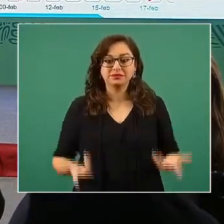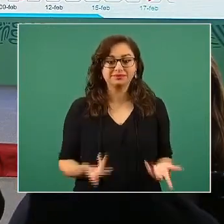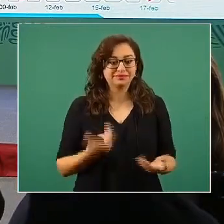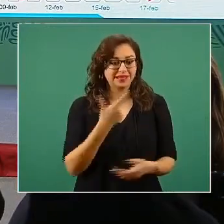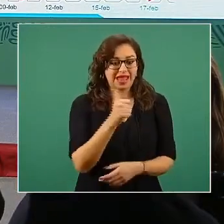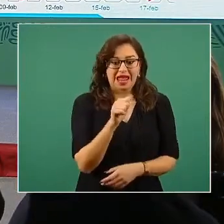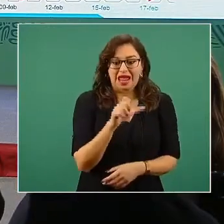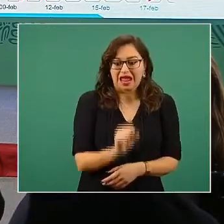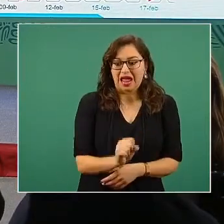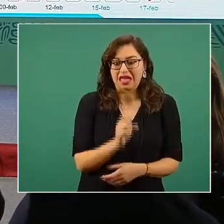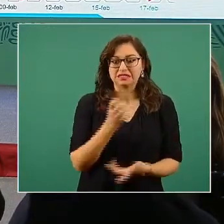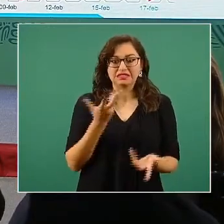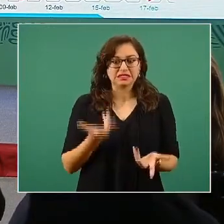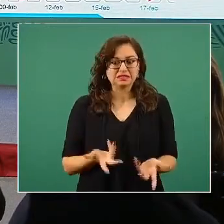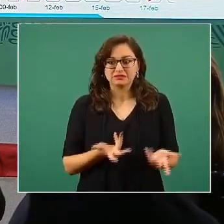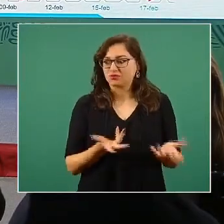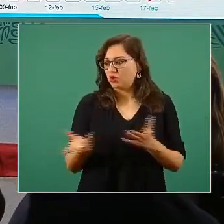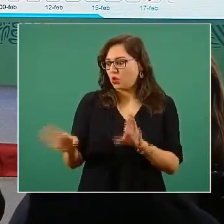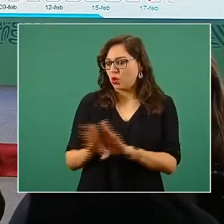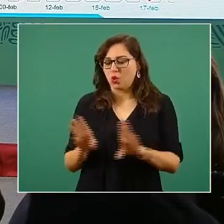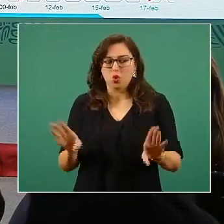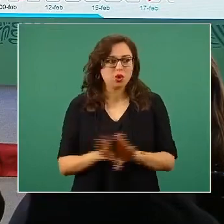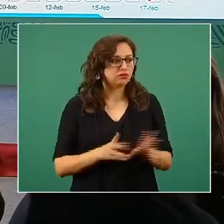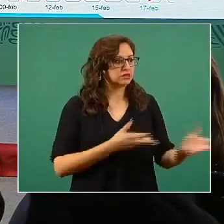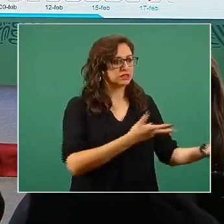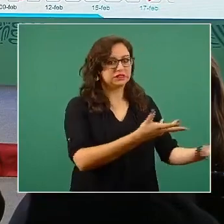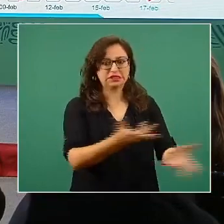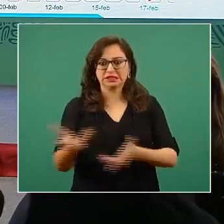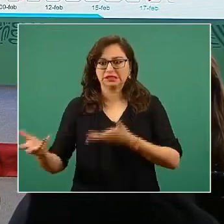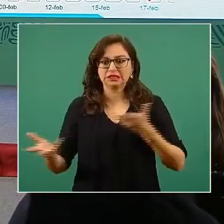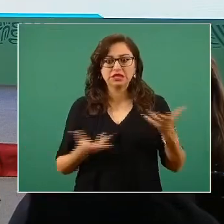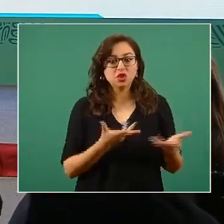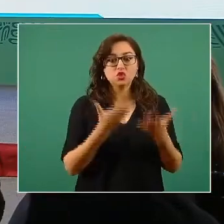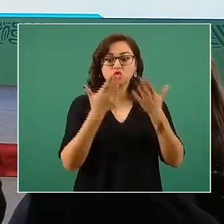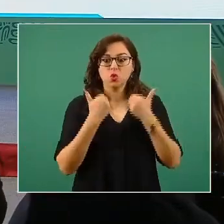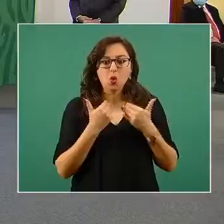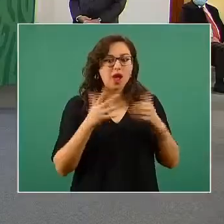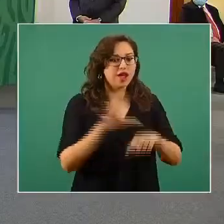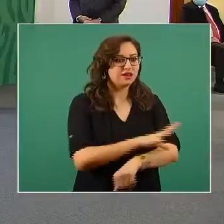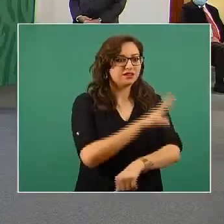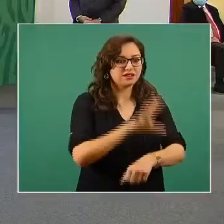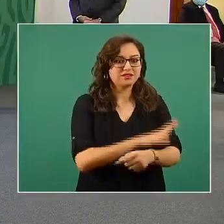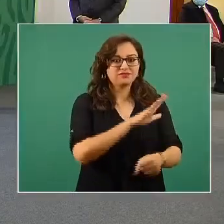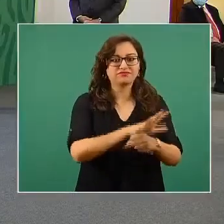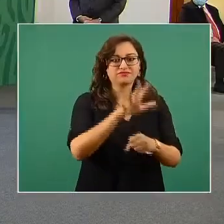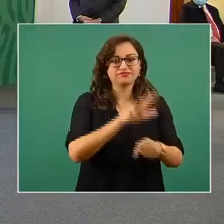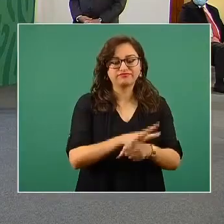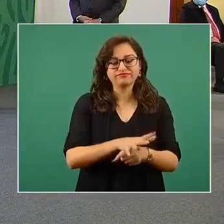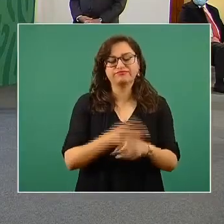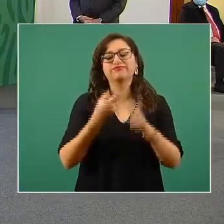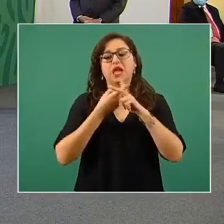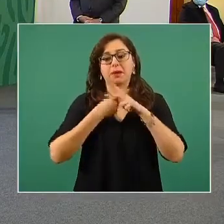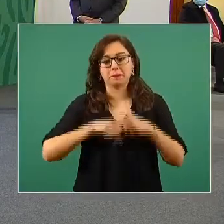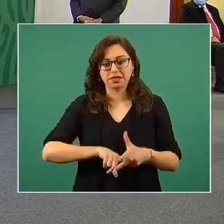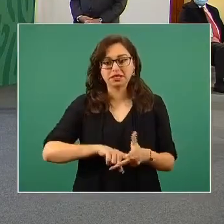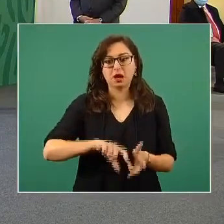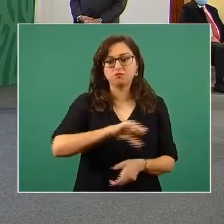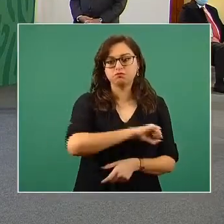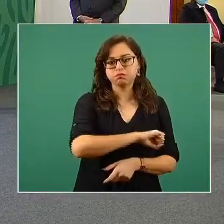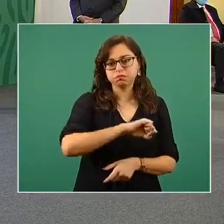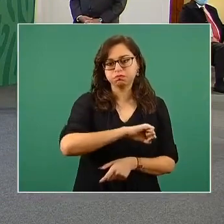el gas natural. Y comienza la especulación. Le damos a la siguiente. ¿Qué tenemos entonces